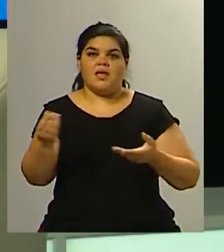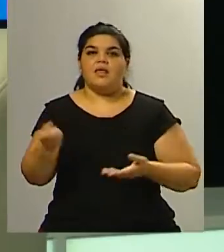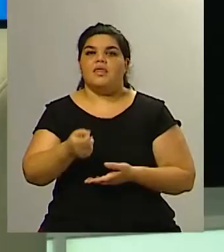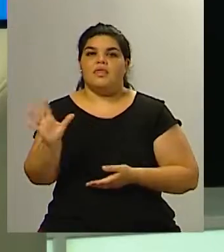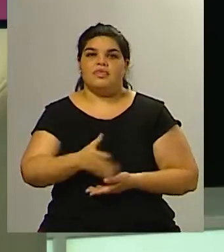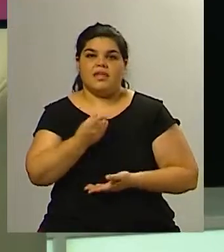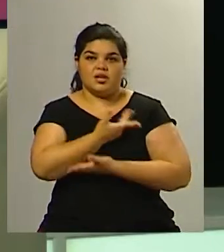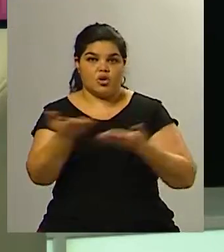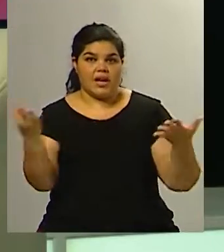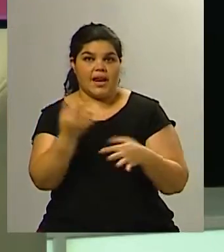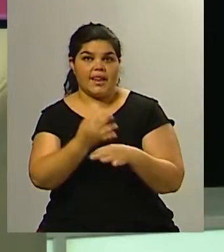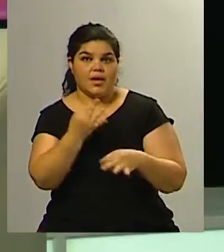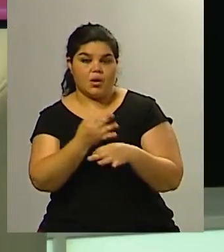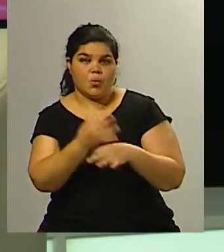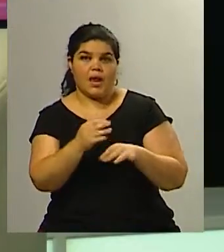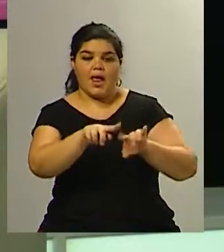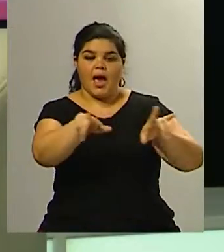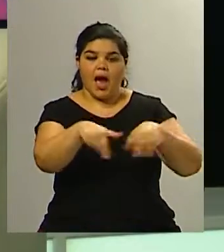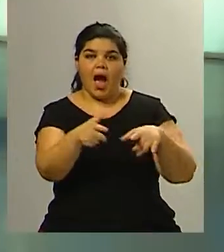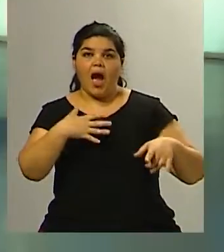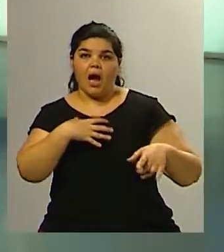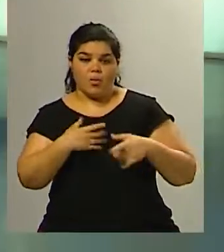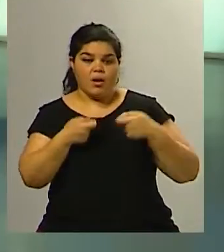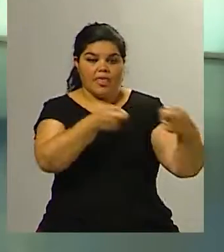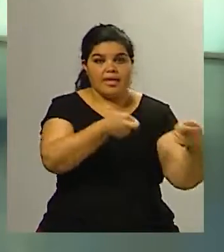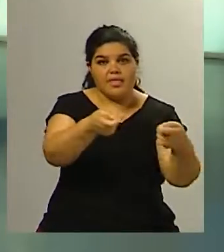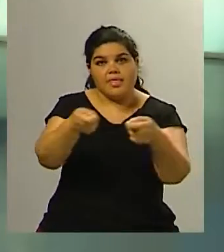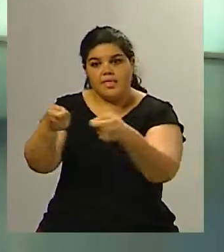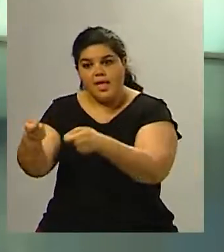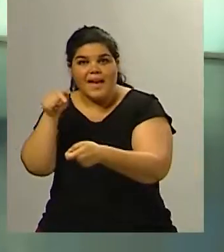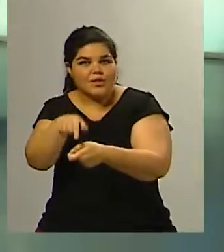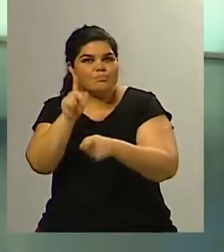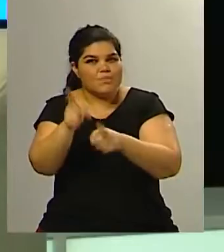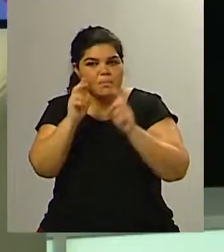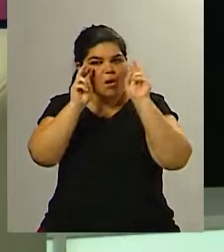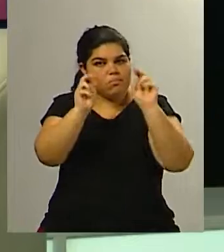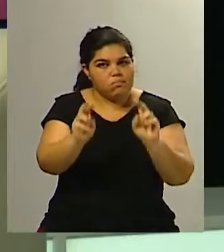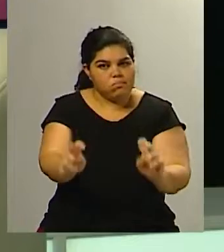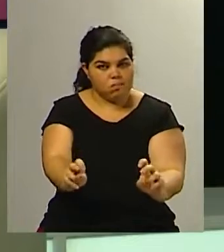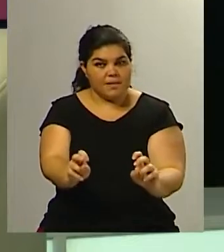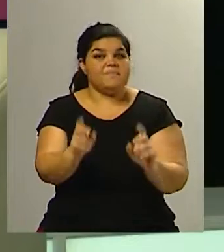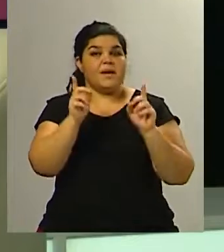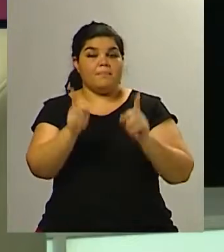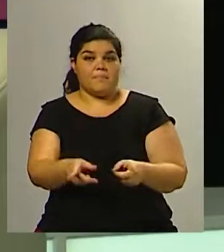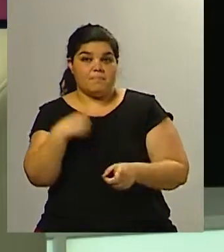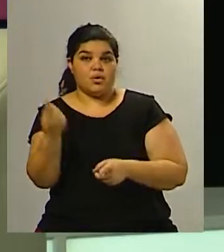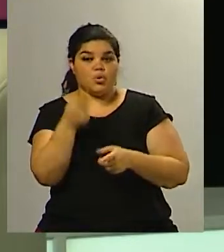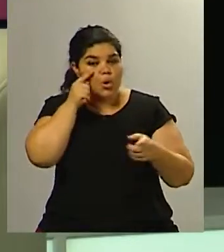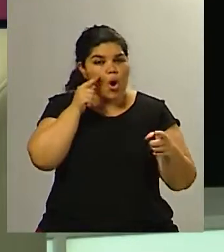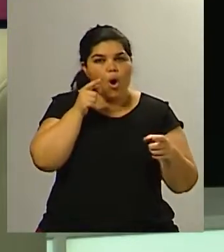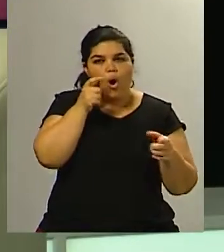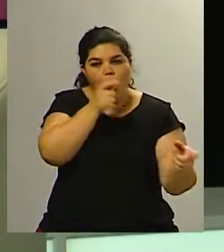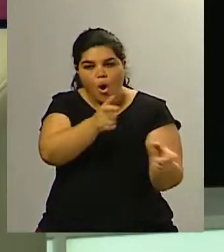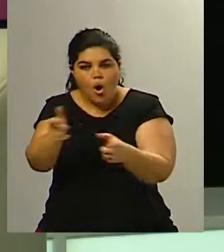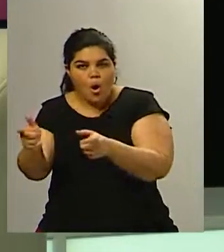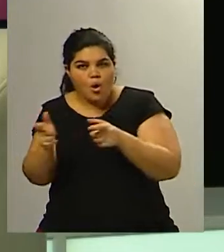al territorio, ¿no? Lleva a las aulas mendocinas. Entonces, en función de esas evaluaciones o este monitoreo que vamos realizando, podemos